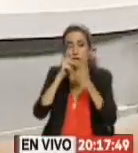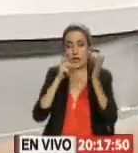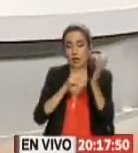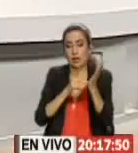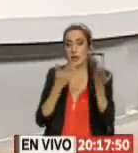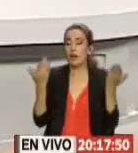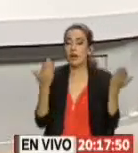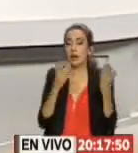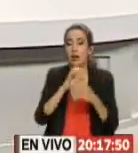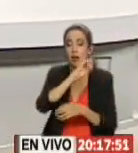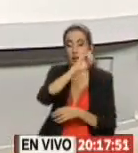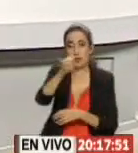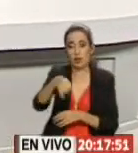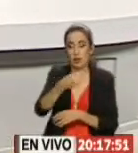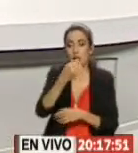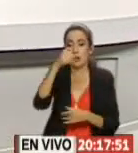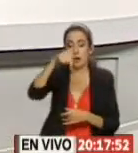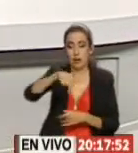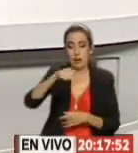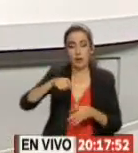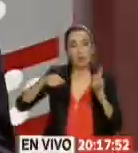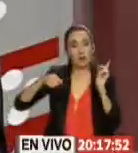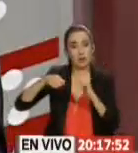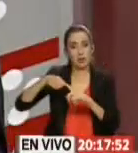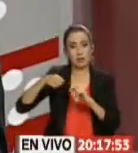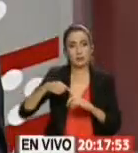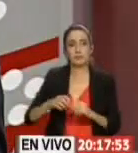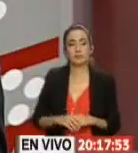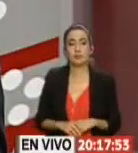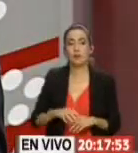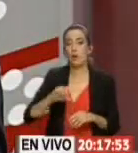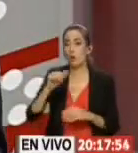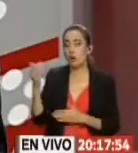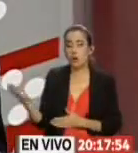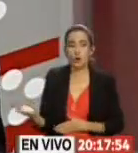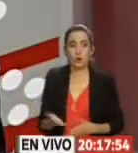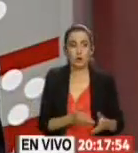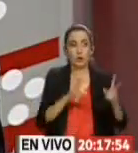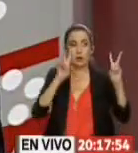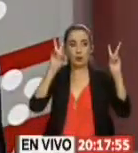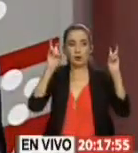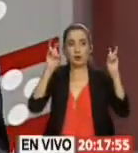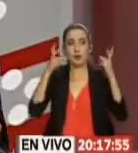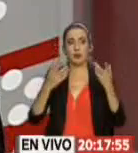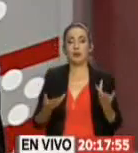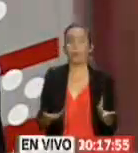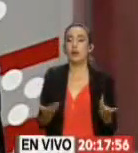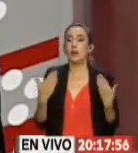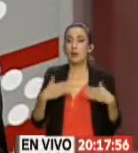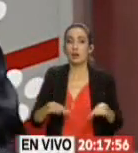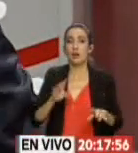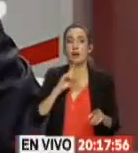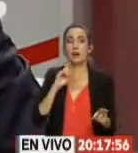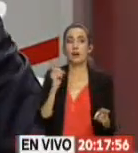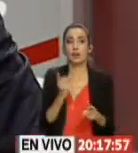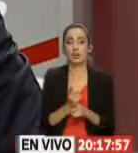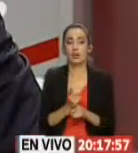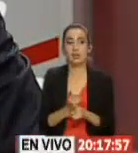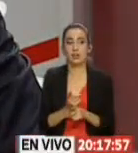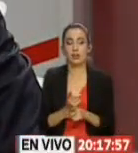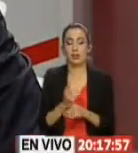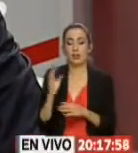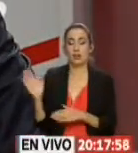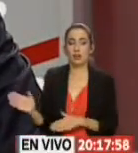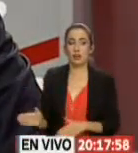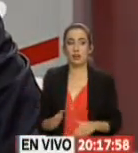a cabo el día jueves aquí en la ciudad de Quito. Pero otro de los temas también que genera expectativa y que se ha confirmado ya